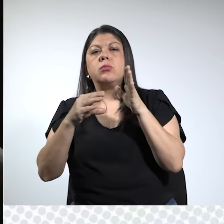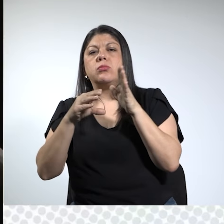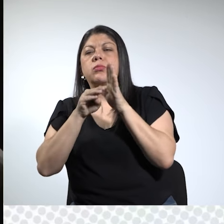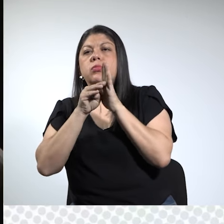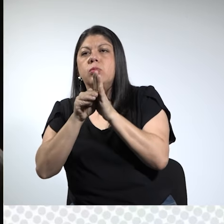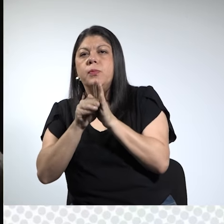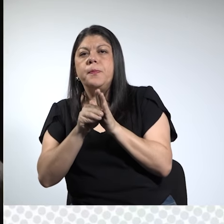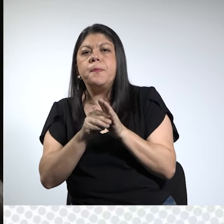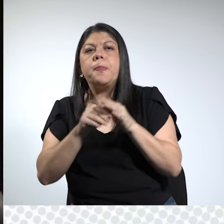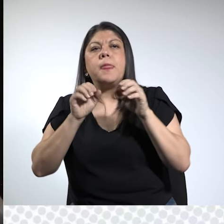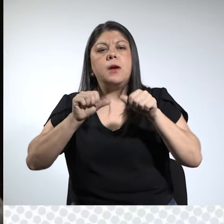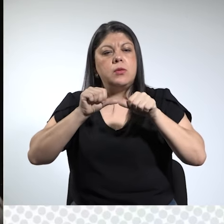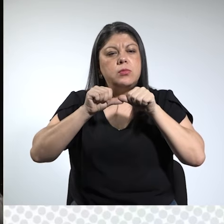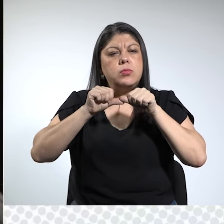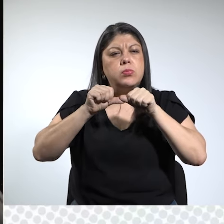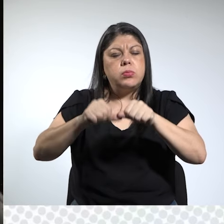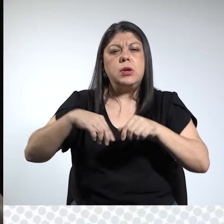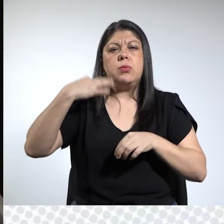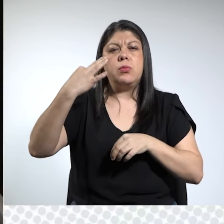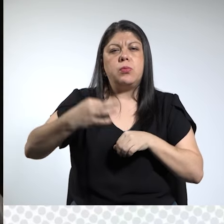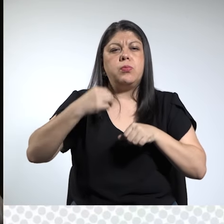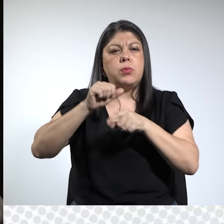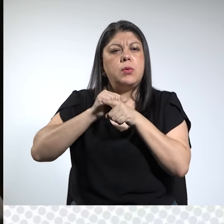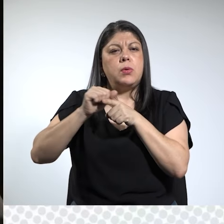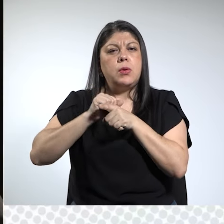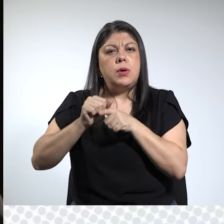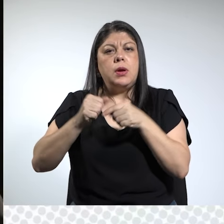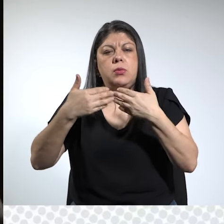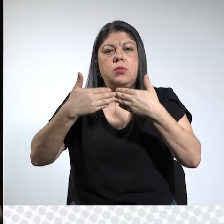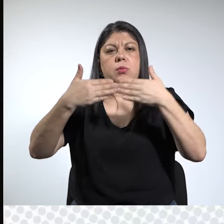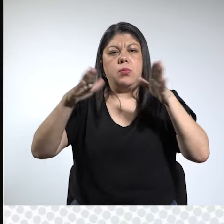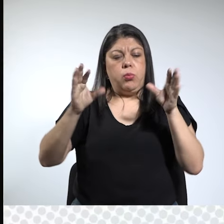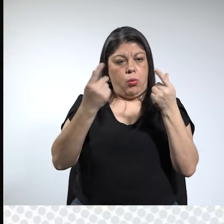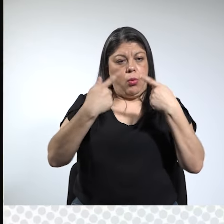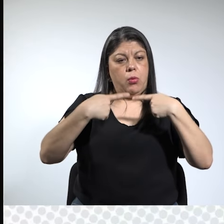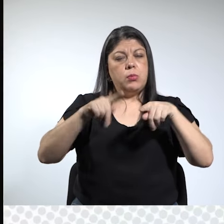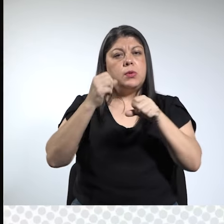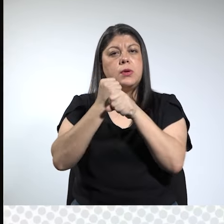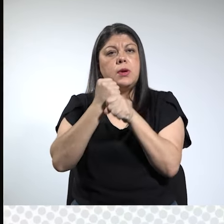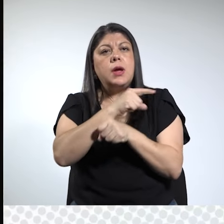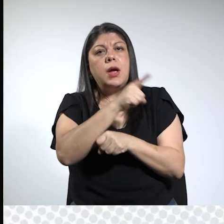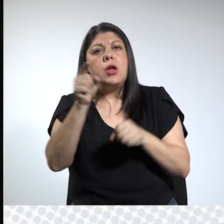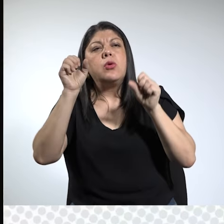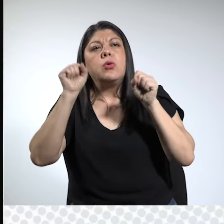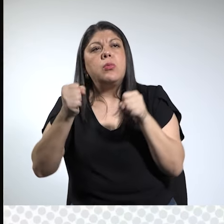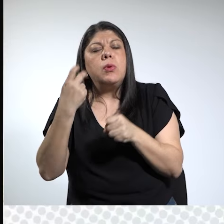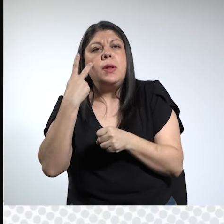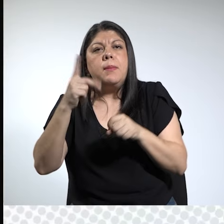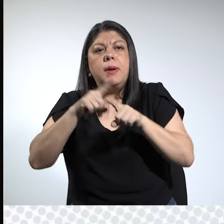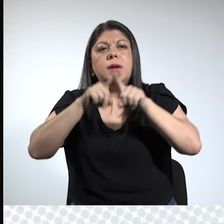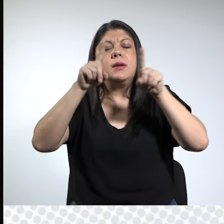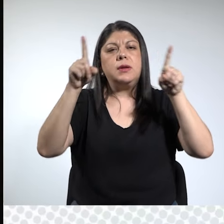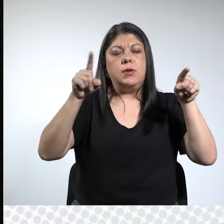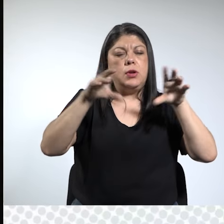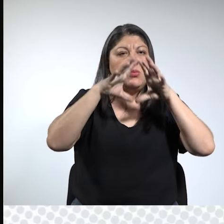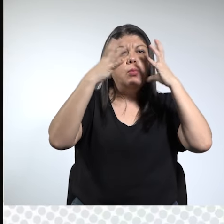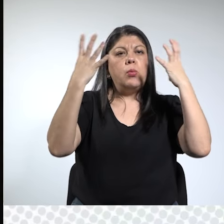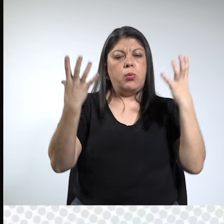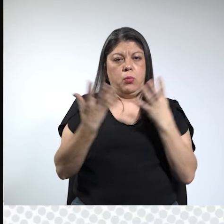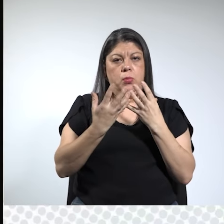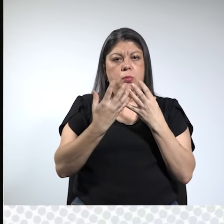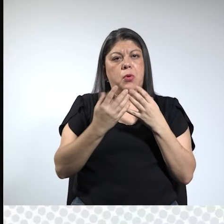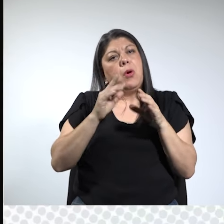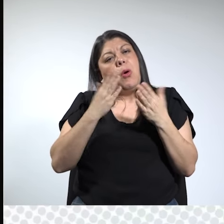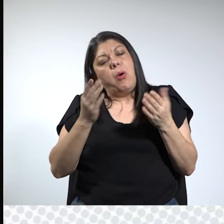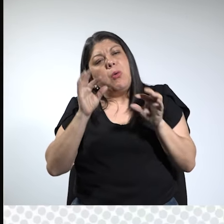prepara educativamente, abre las puertas desde el punto de vista de empleo, y entonces ahí ellos ya empiezan a ver esa diferencia. Y si no,